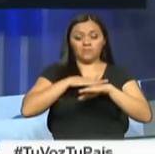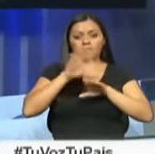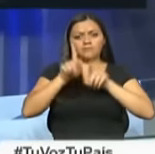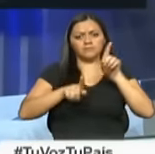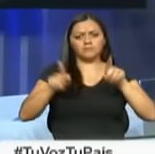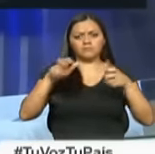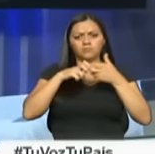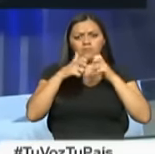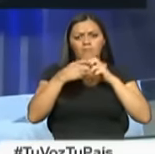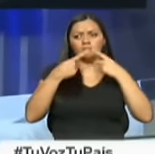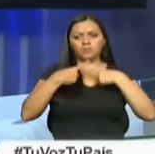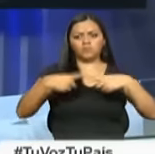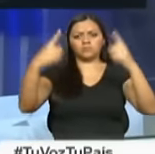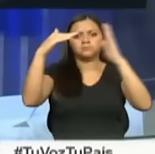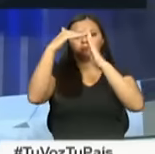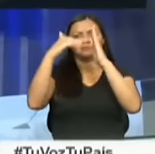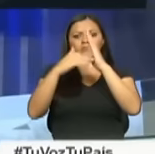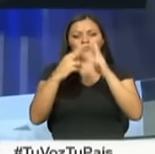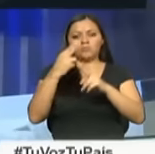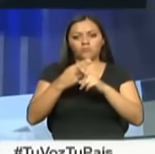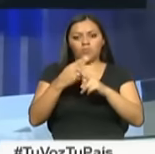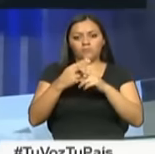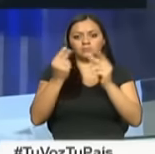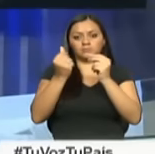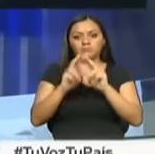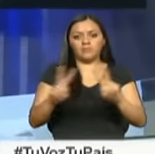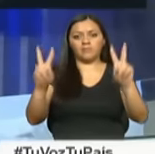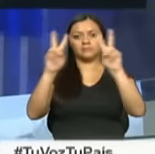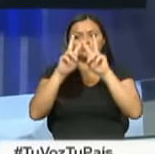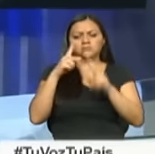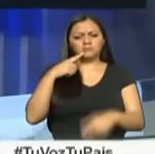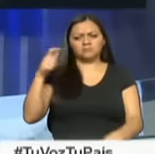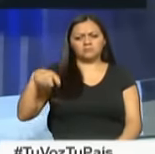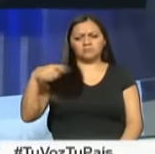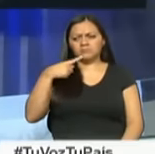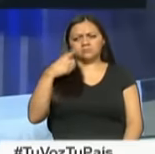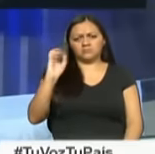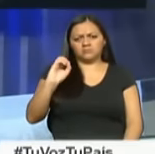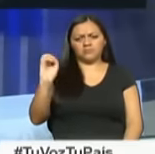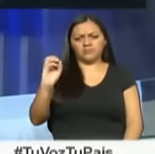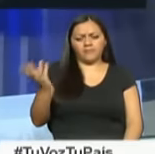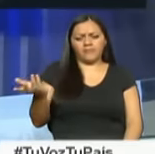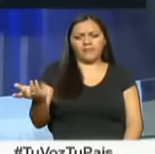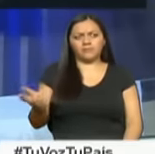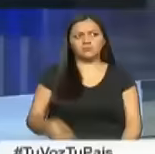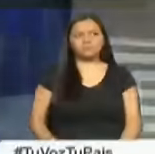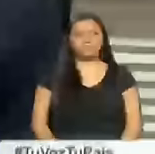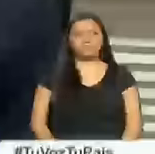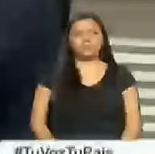supuestamente, se hacían públicos los montos y nombres de los involucrados dentro de este tema.